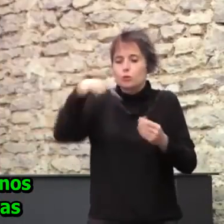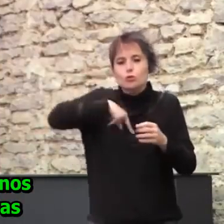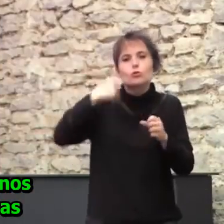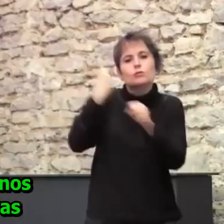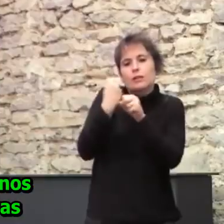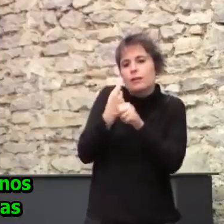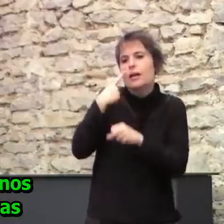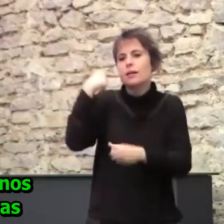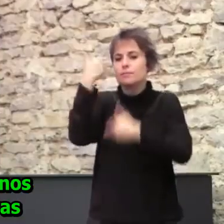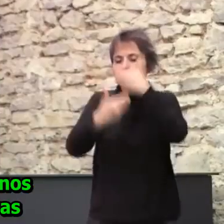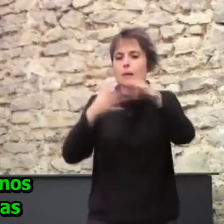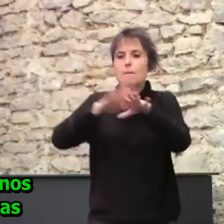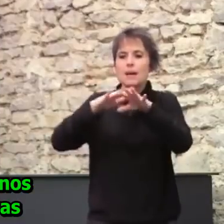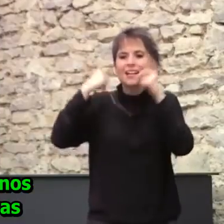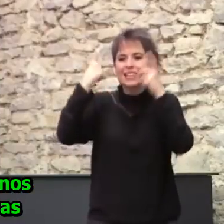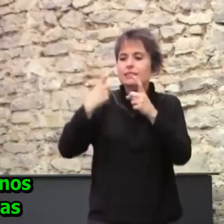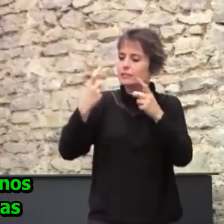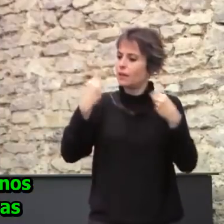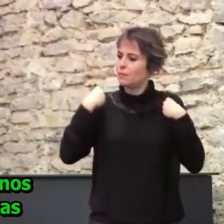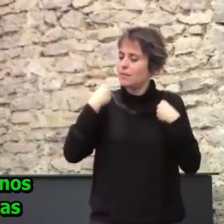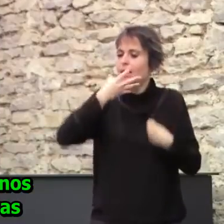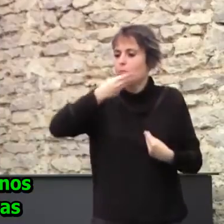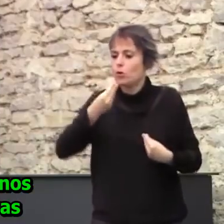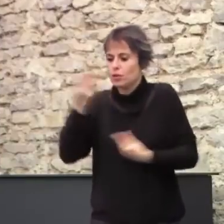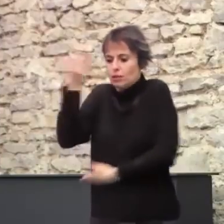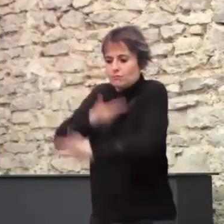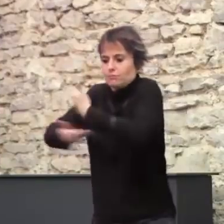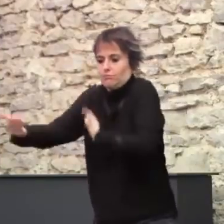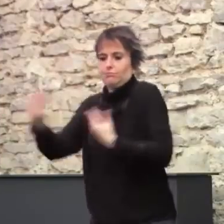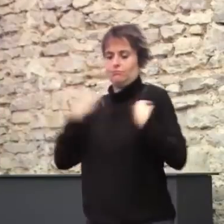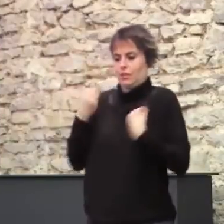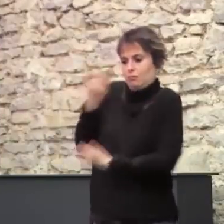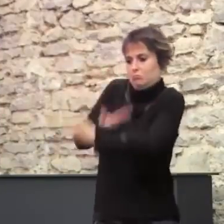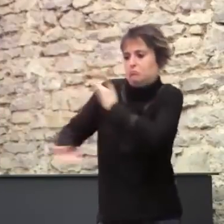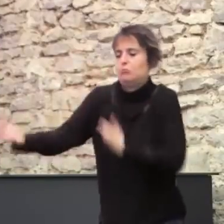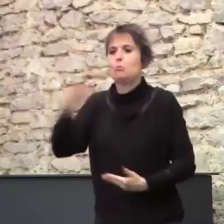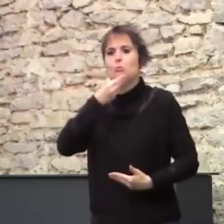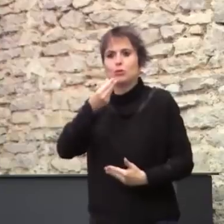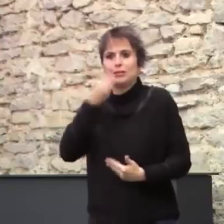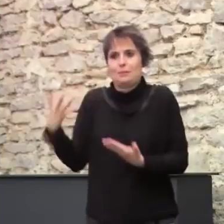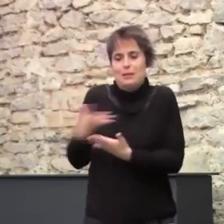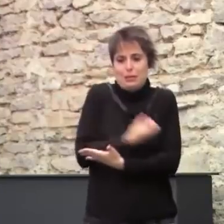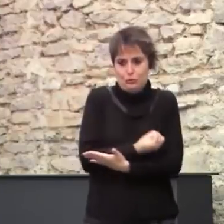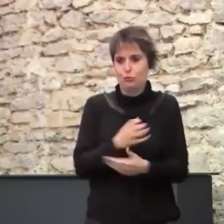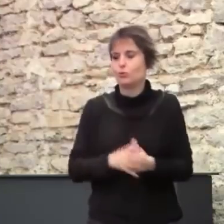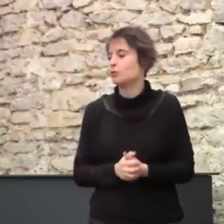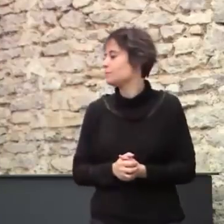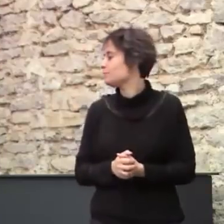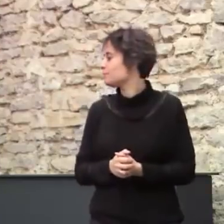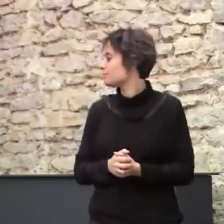trabajar para, bueno, pues para hacernos la vida más bonita los unos a las otras, ¿no? Y las otras a las unas. Y así.